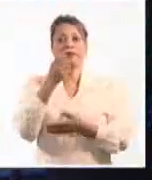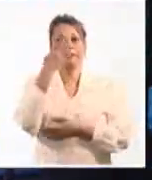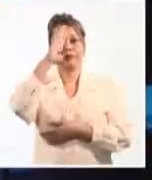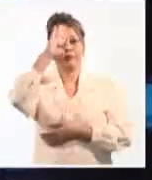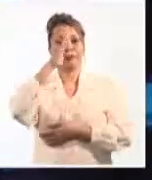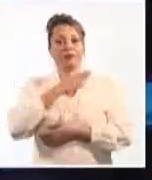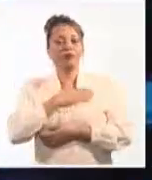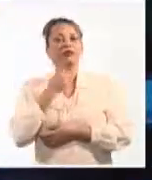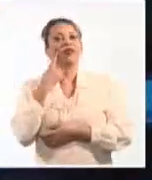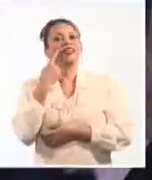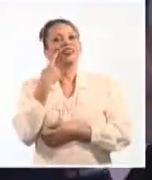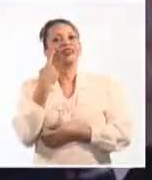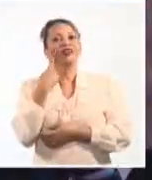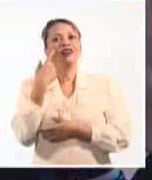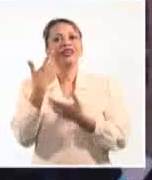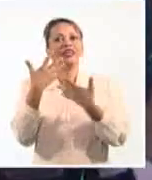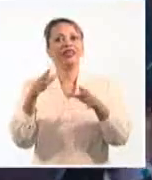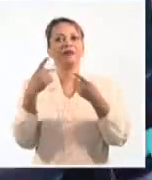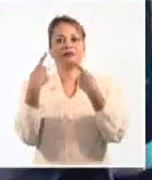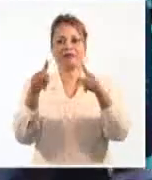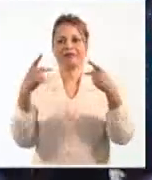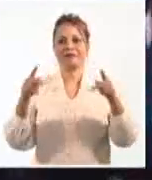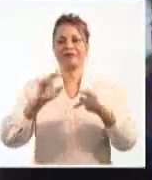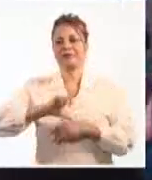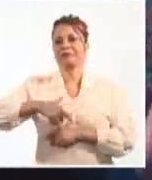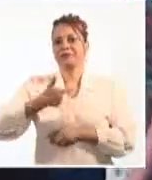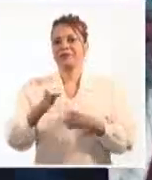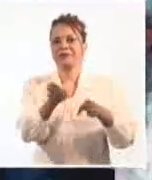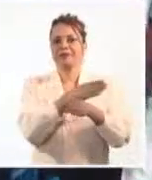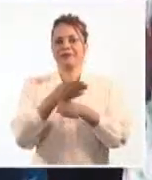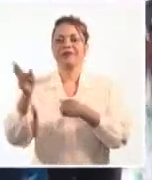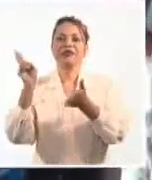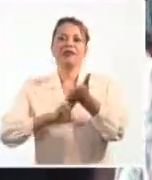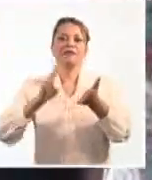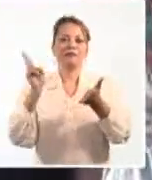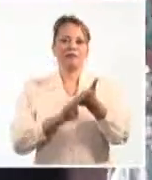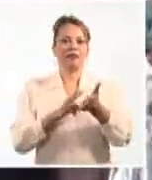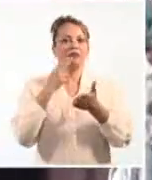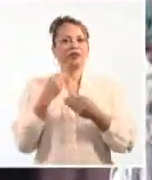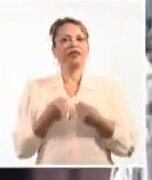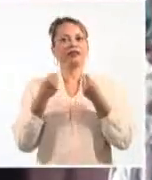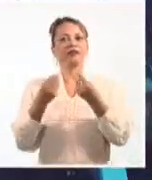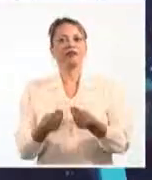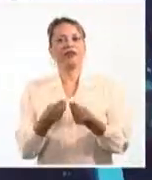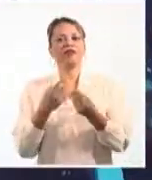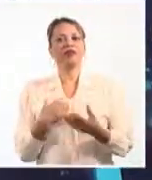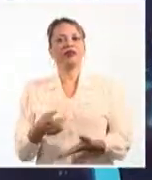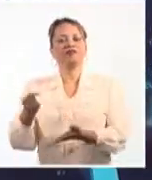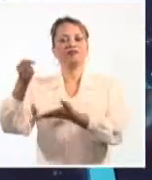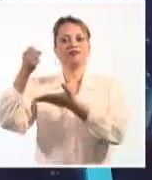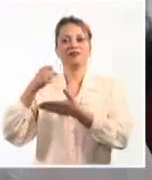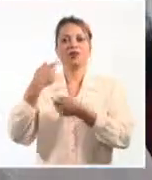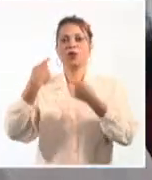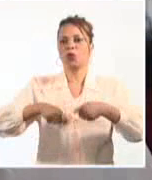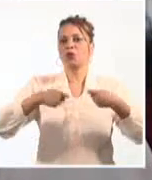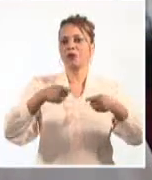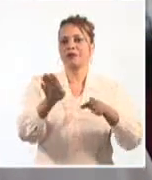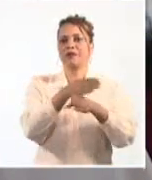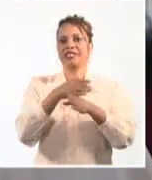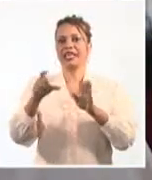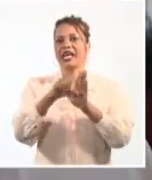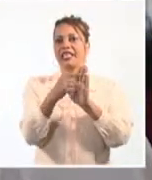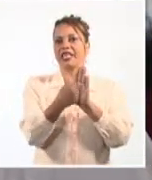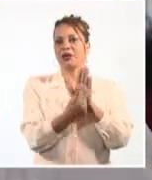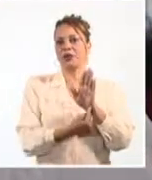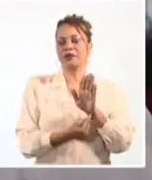talento creativo e interpretación artística de varios de sus miembros, que recibieron el mayor agasajo de los jurados por categorías. Más que un